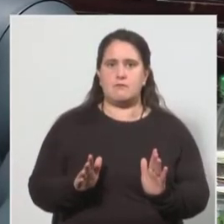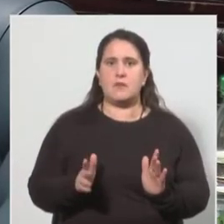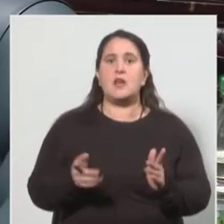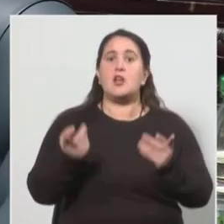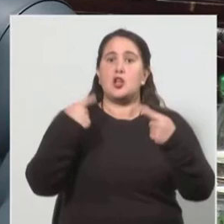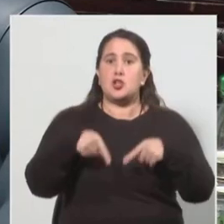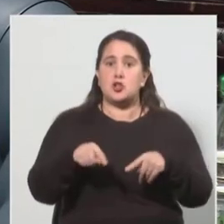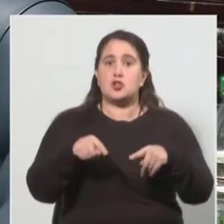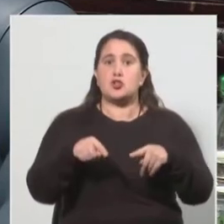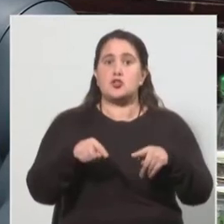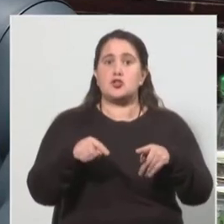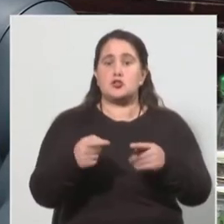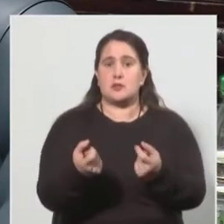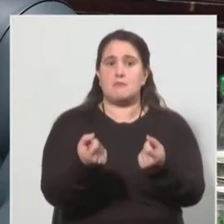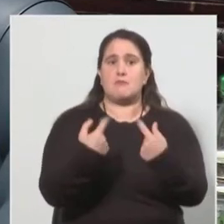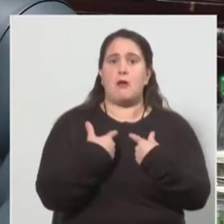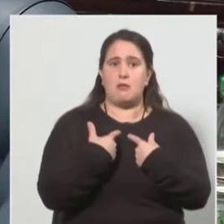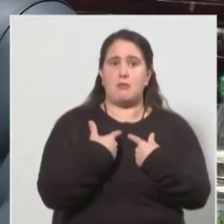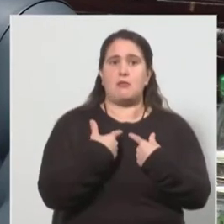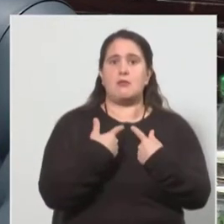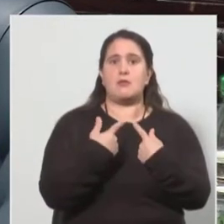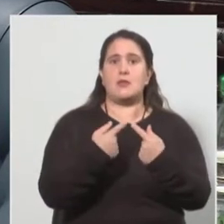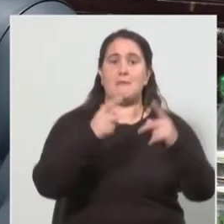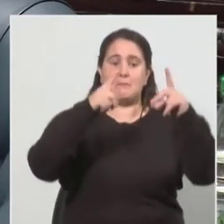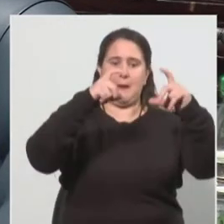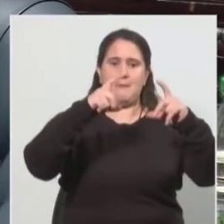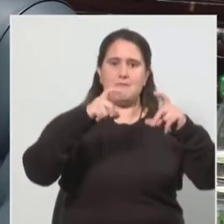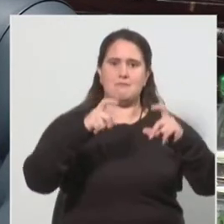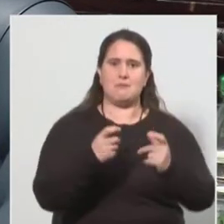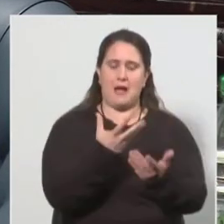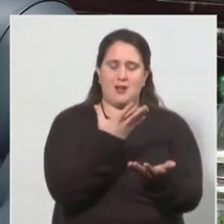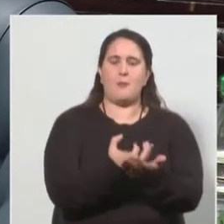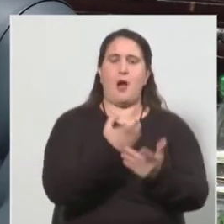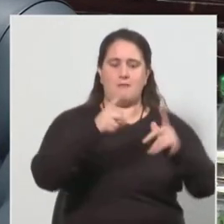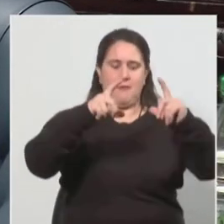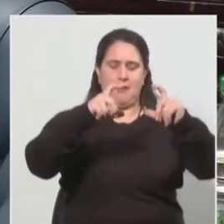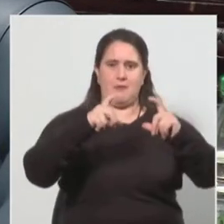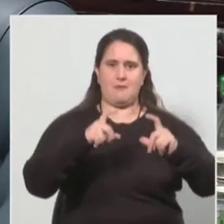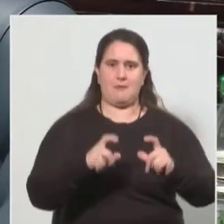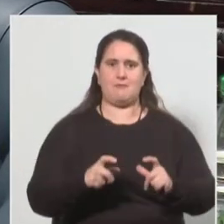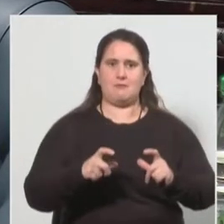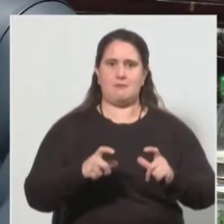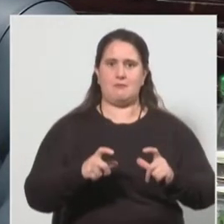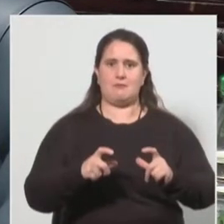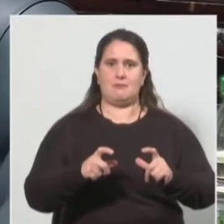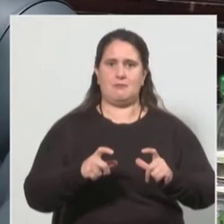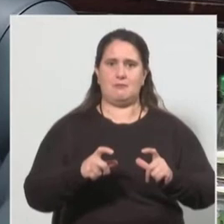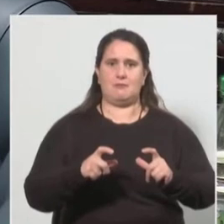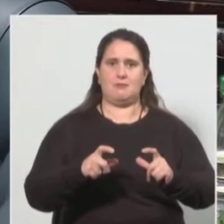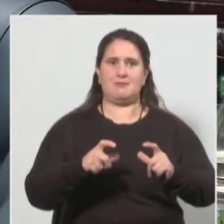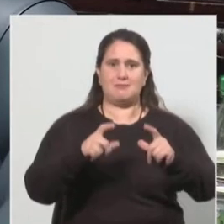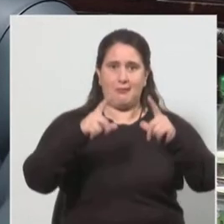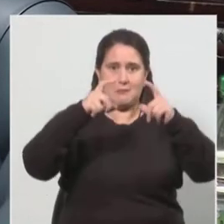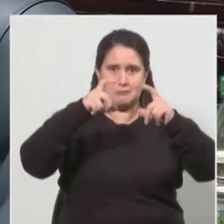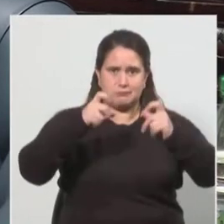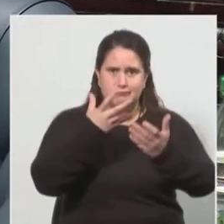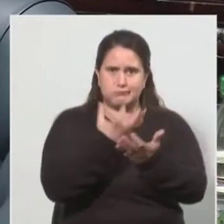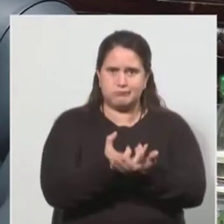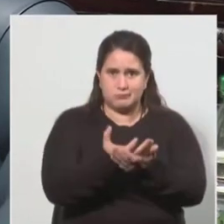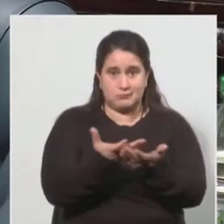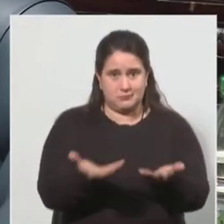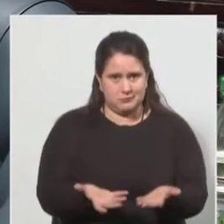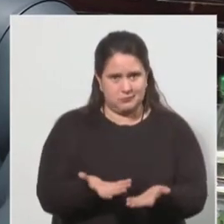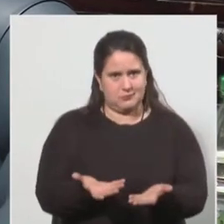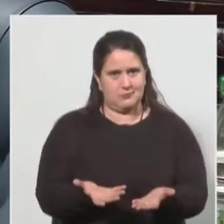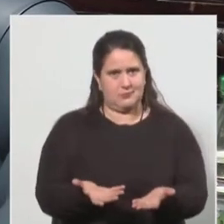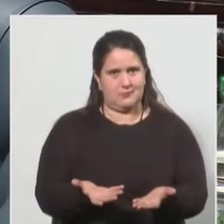por lo cual nos adjuntan capturas de pantalla de lo obrado. Capturas de